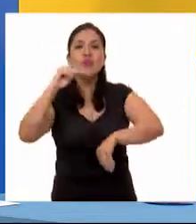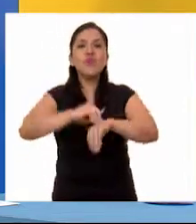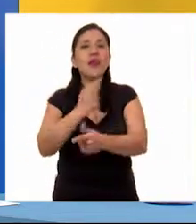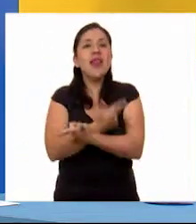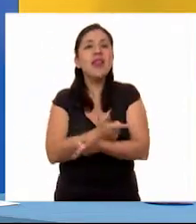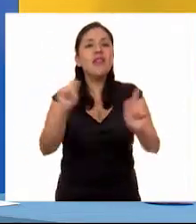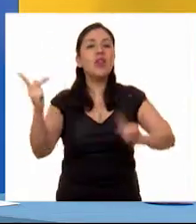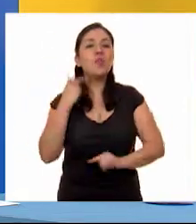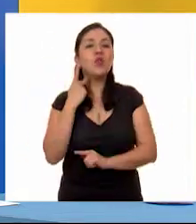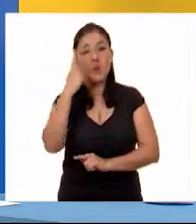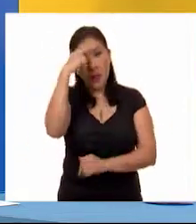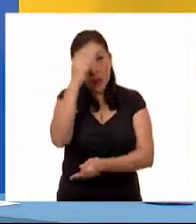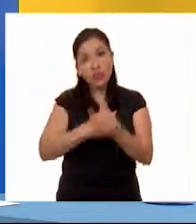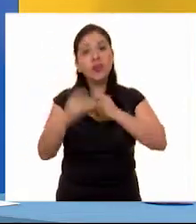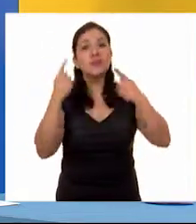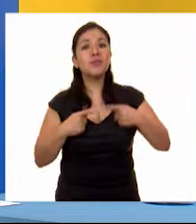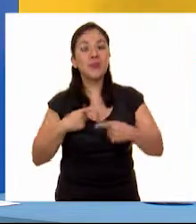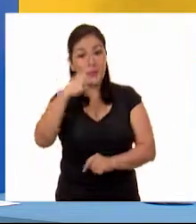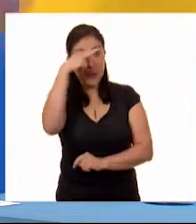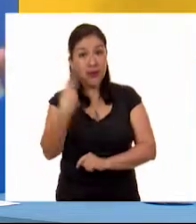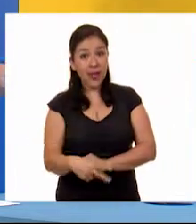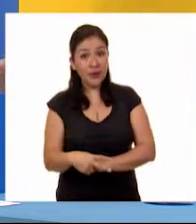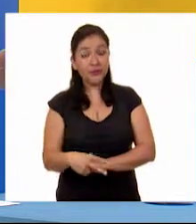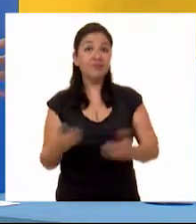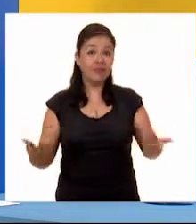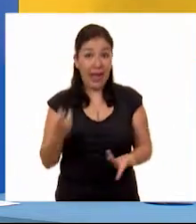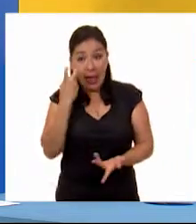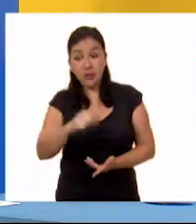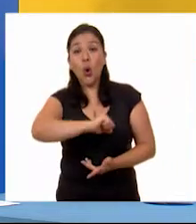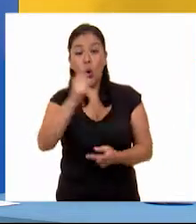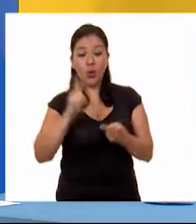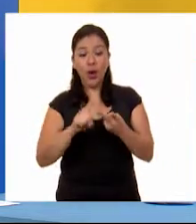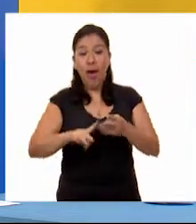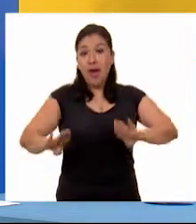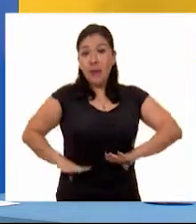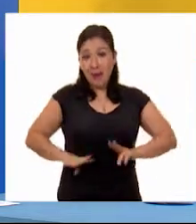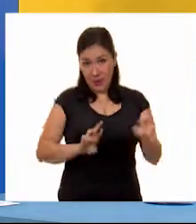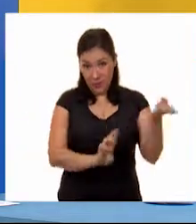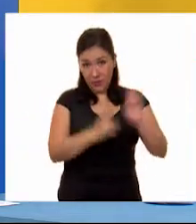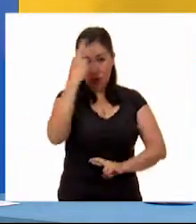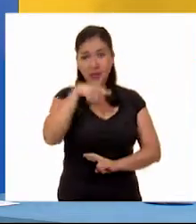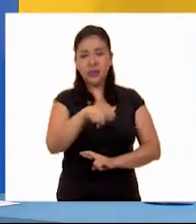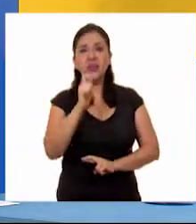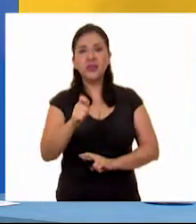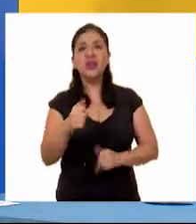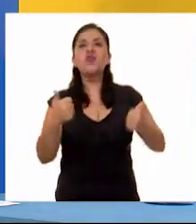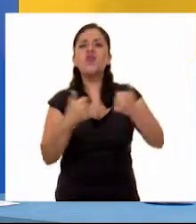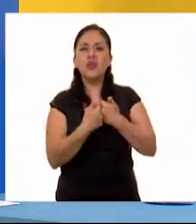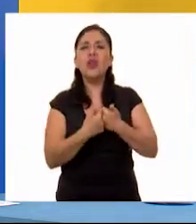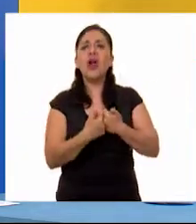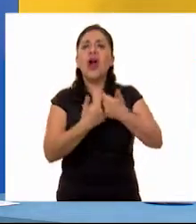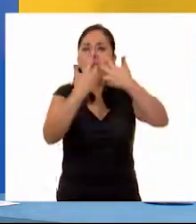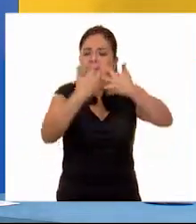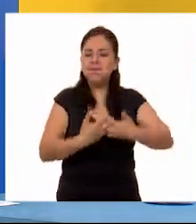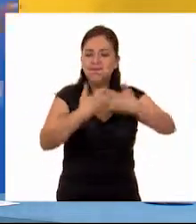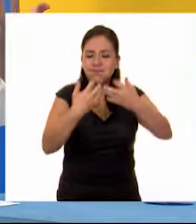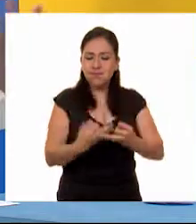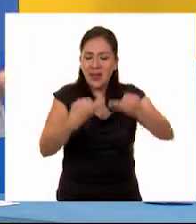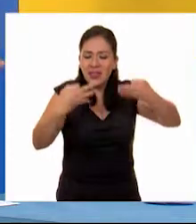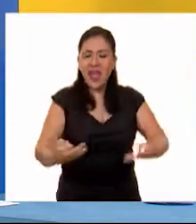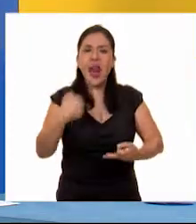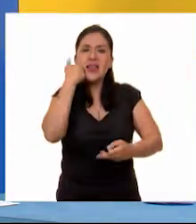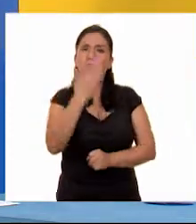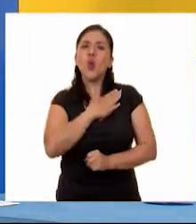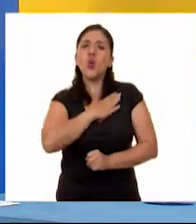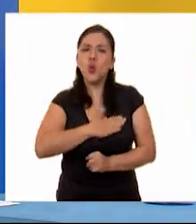política para las y los mexicanos. Otra de las características de la revolución fue el movimiento agrario, que buscaba repartir la